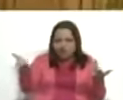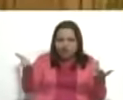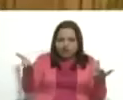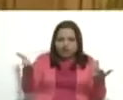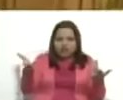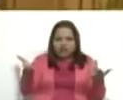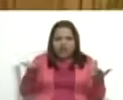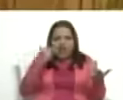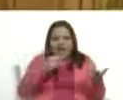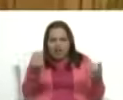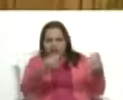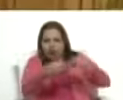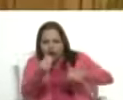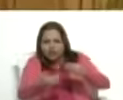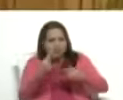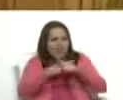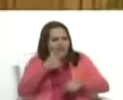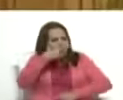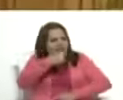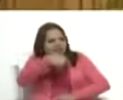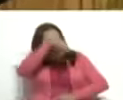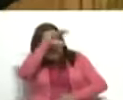ponen cosas ahí, no, eso está facilito, ¿vale?